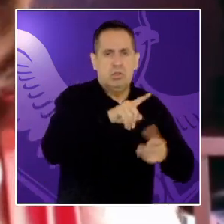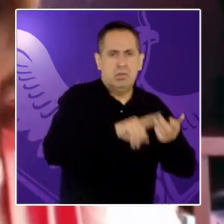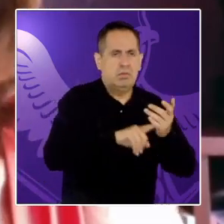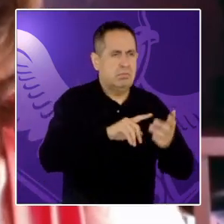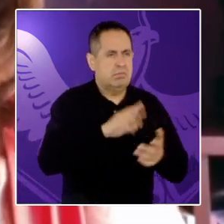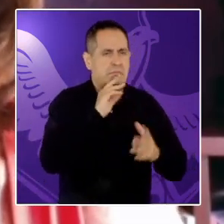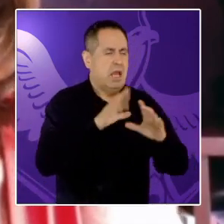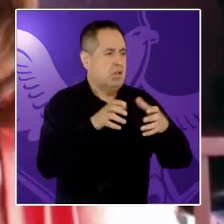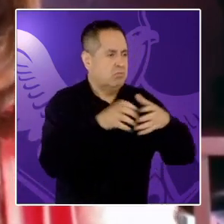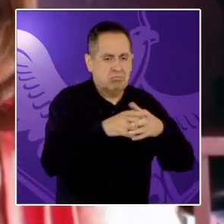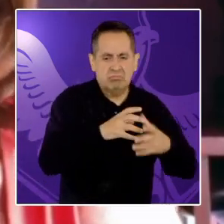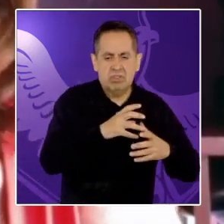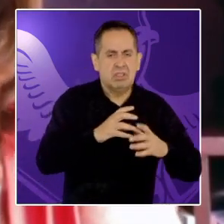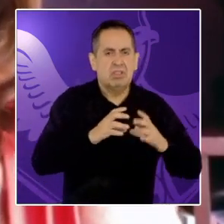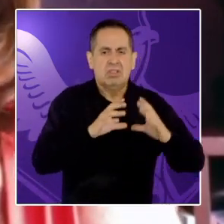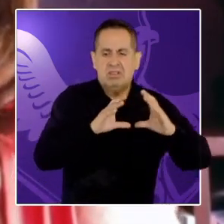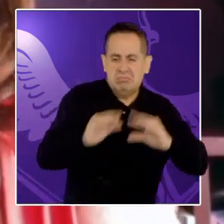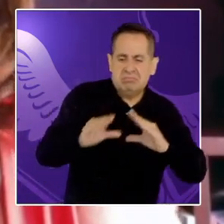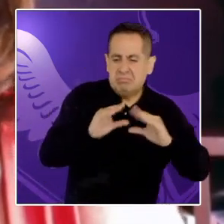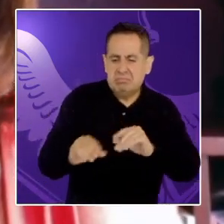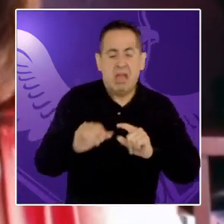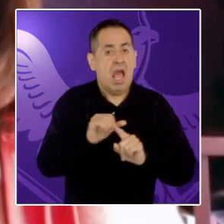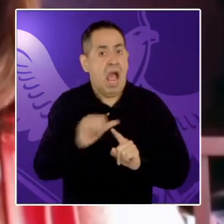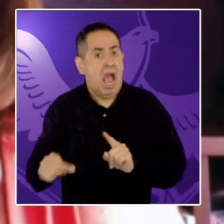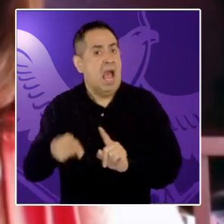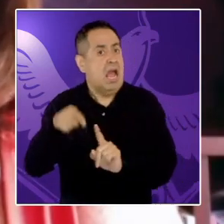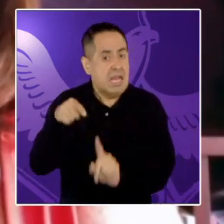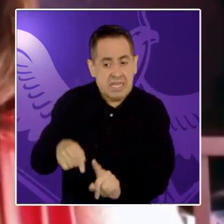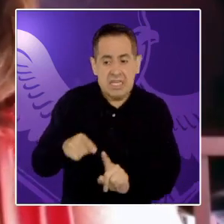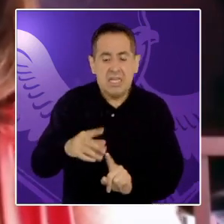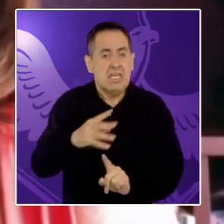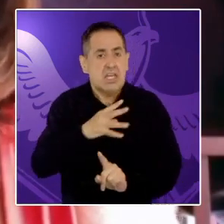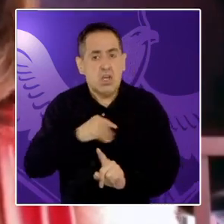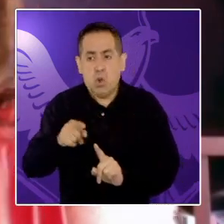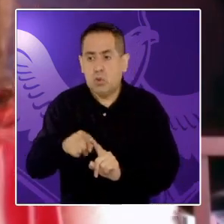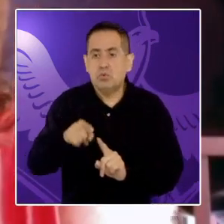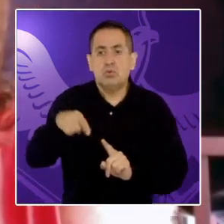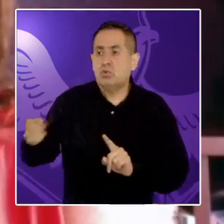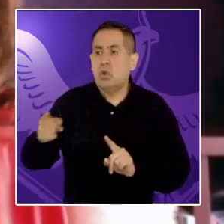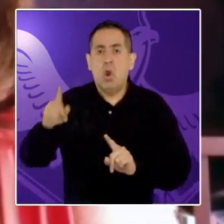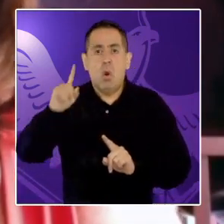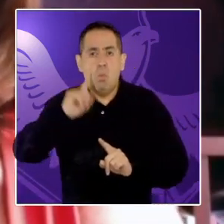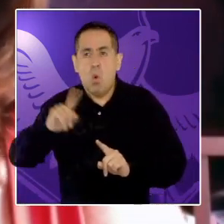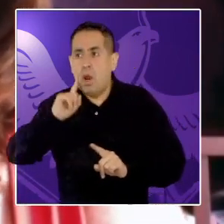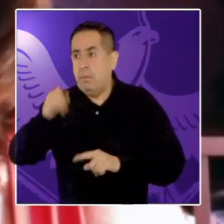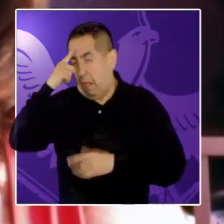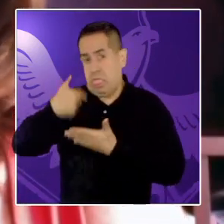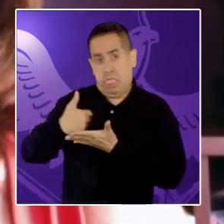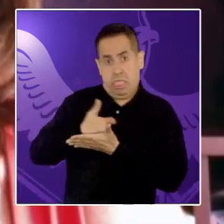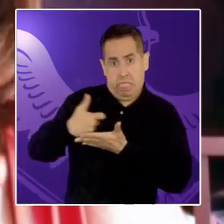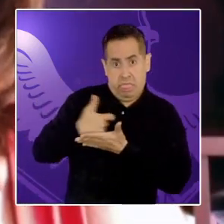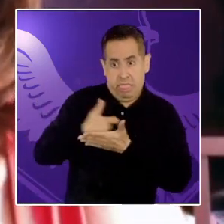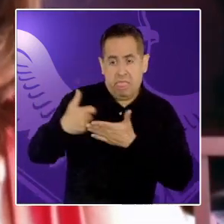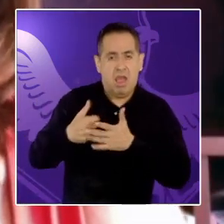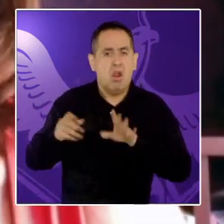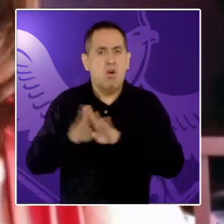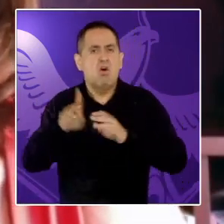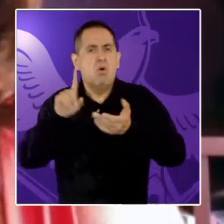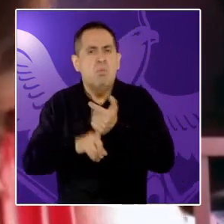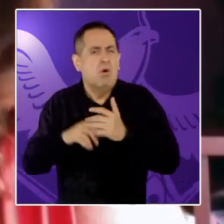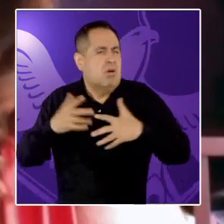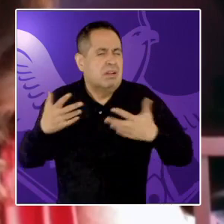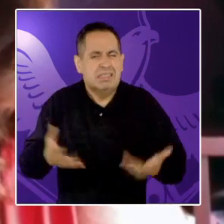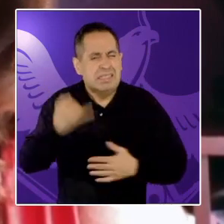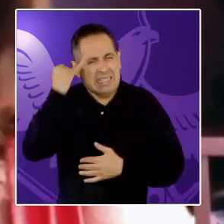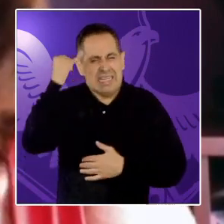honor mafioso, ¿no? Y que educan a los hombres a casarse con las mujeres que los van a cuidar, que los van a mantener, a que el honor mafioso